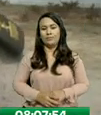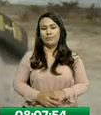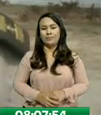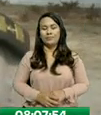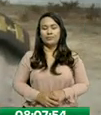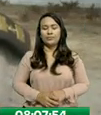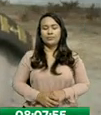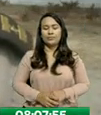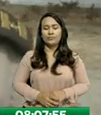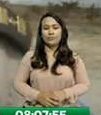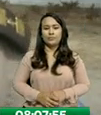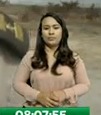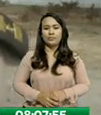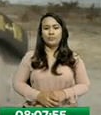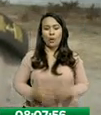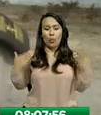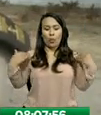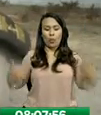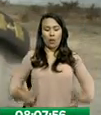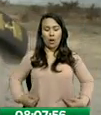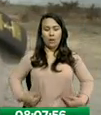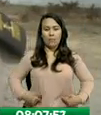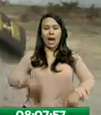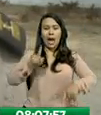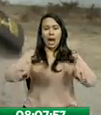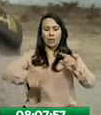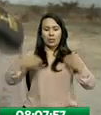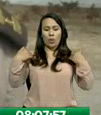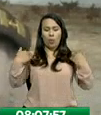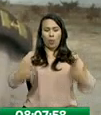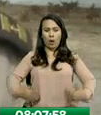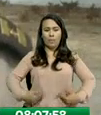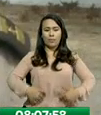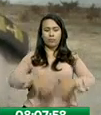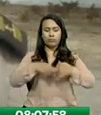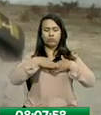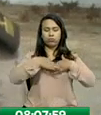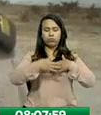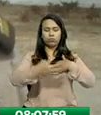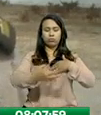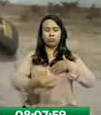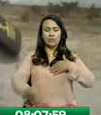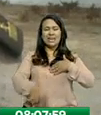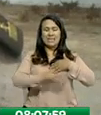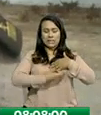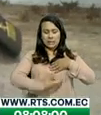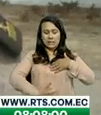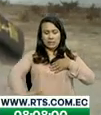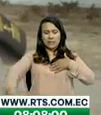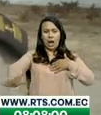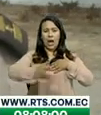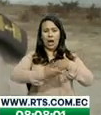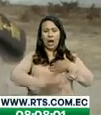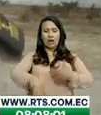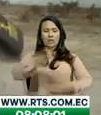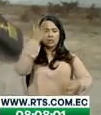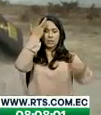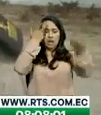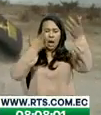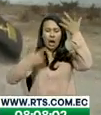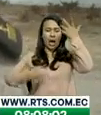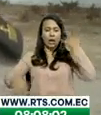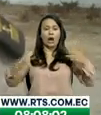desprendimiento en su cuerpo, en algunas partes y sobre todo afluencia de sangre. Tanto en